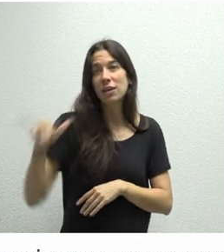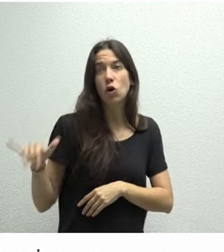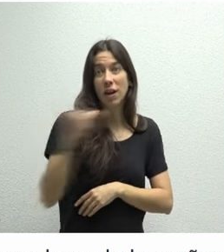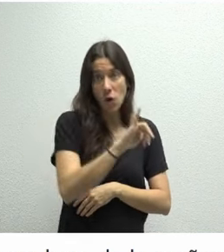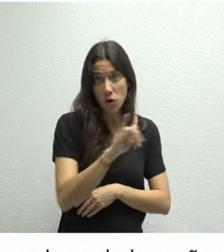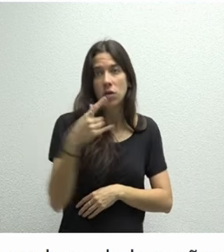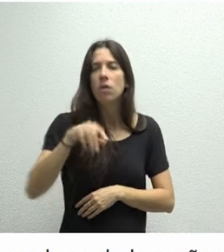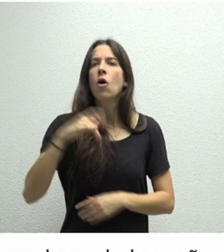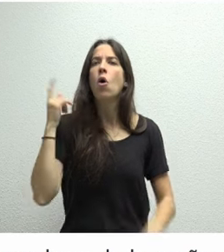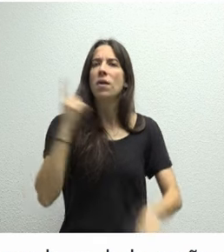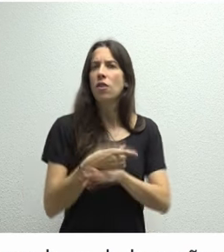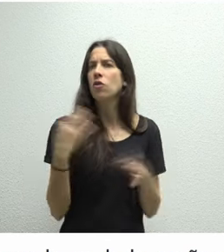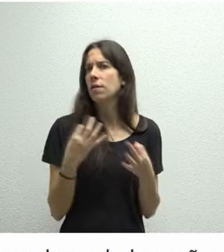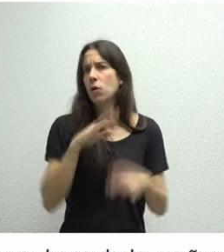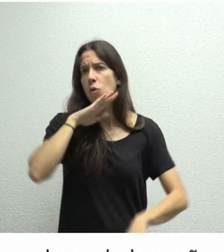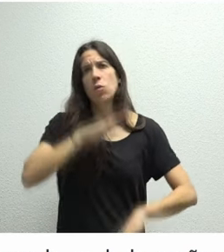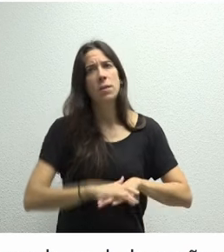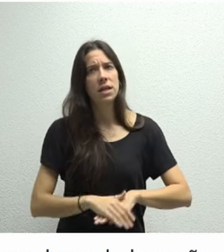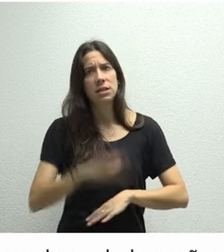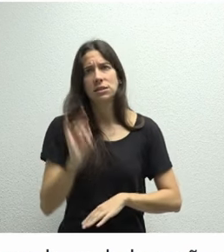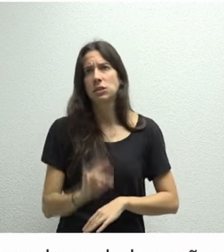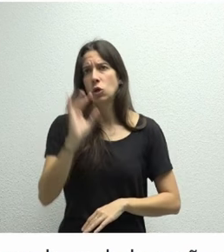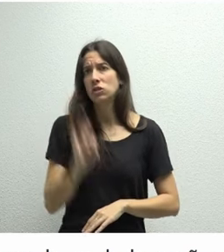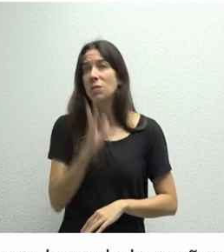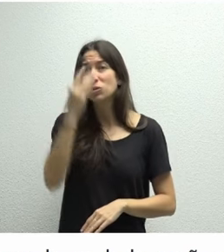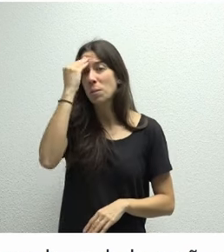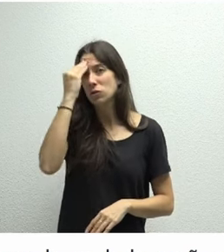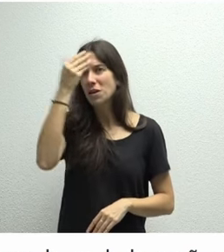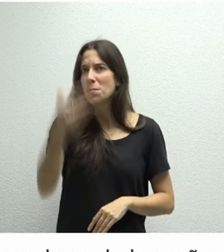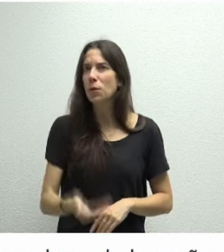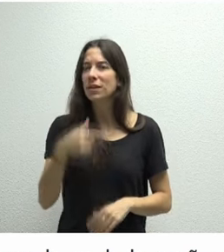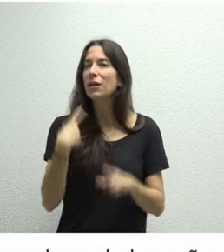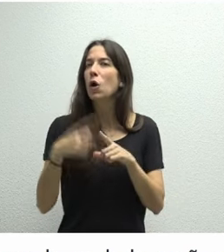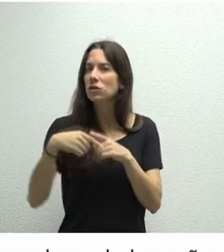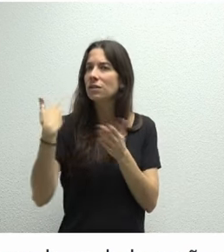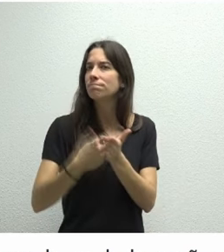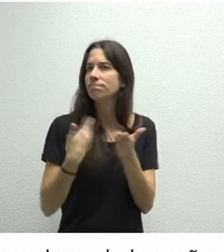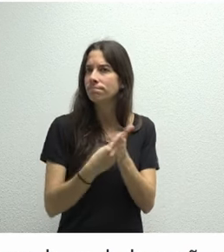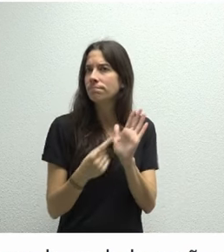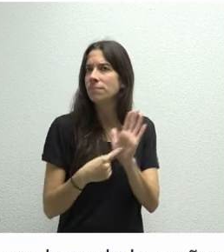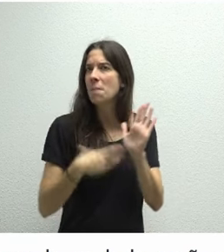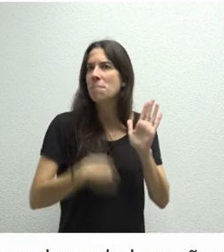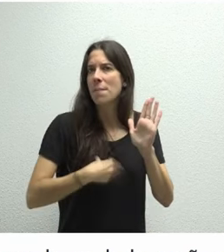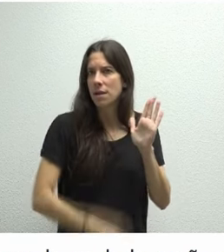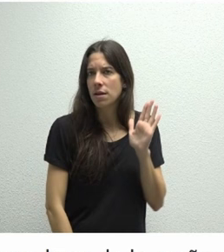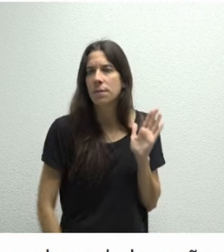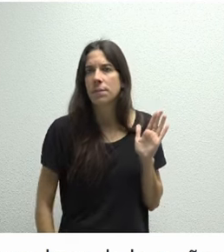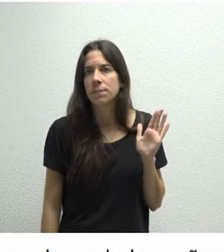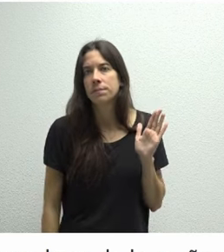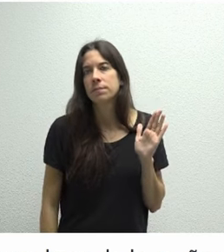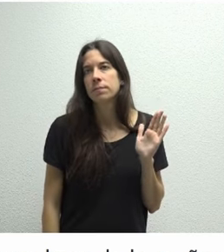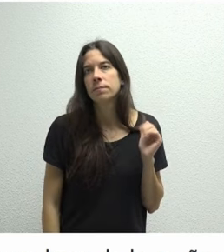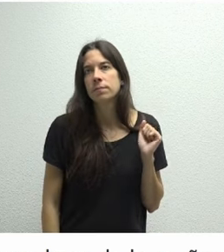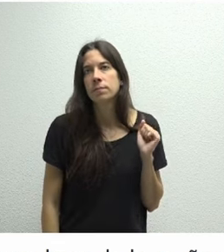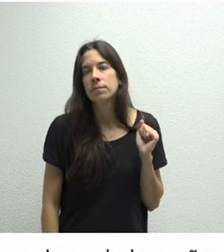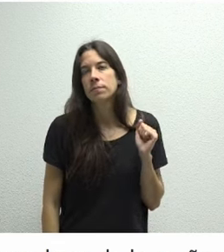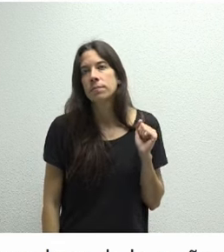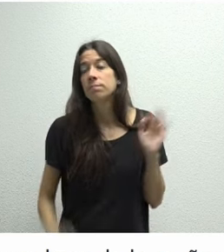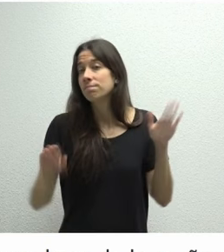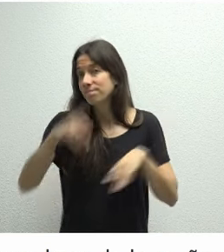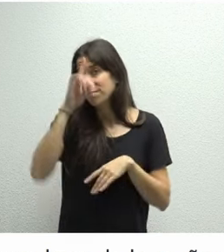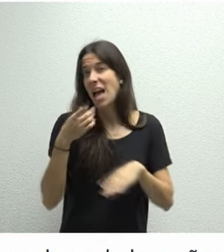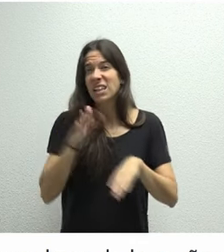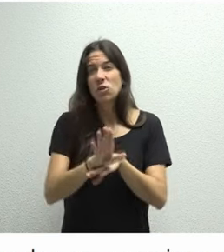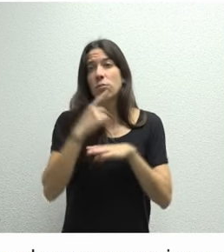obligación de cumplirlo por eso me parece importante que las cosas queden escritas vale porque eh la actitud es muy